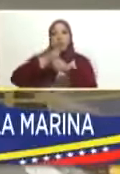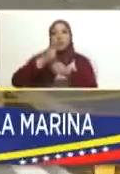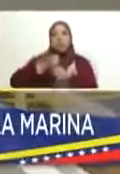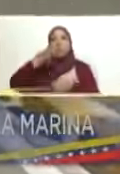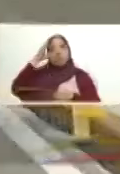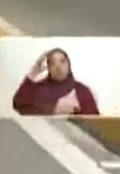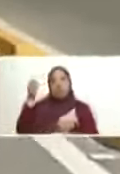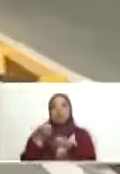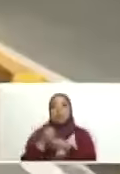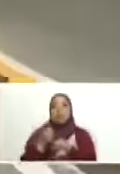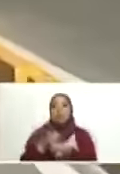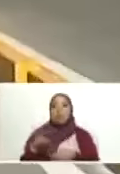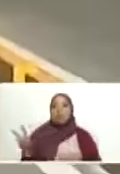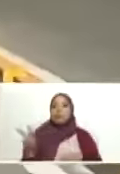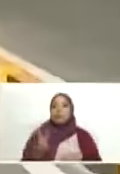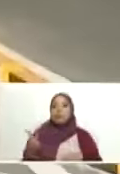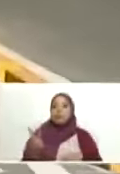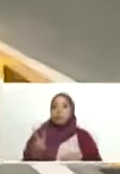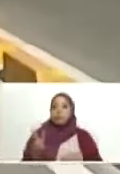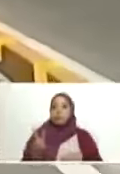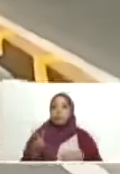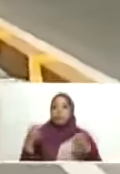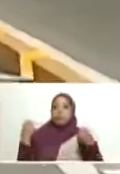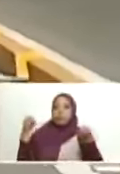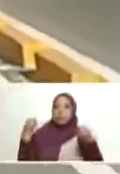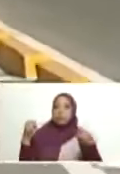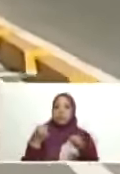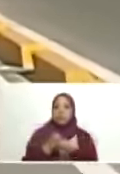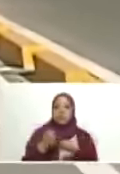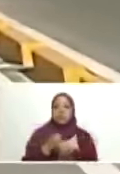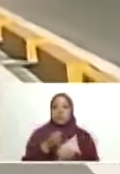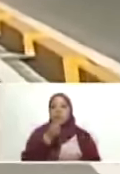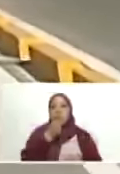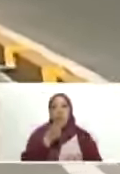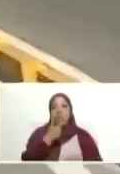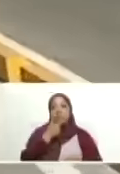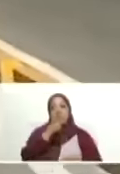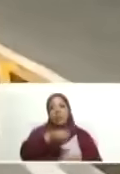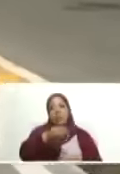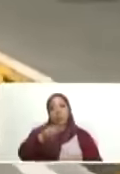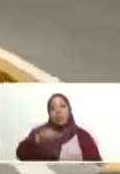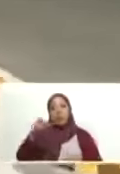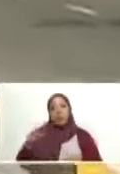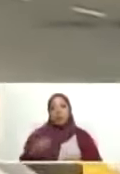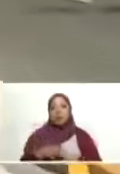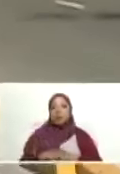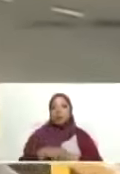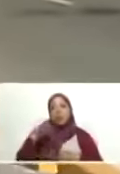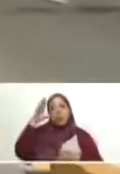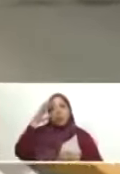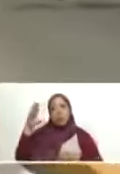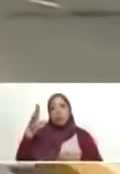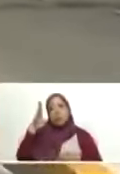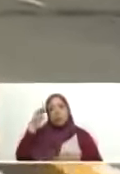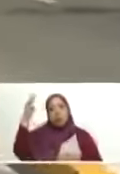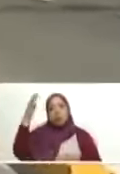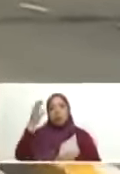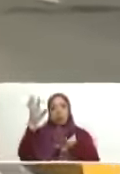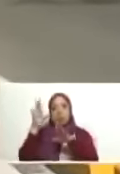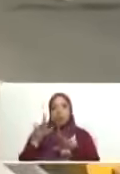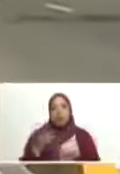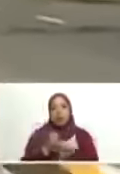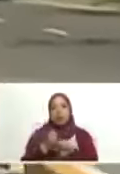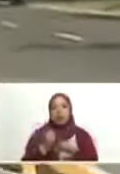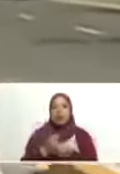toda la gente por allá. Mira, que hay una gente haciendo ejercicio. Una belleza la gente por allá. Mi saludo, que Dios la bendiga.